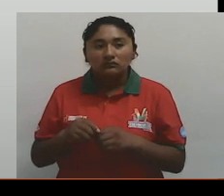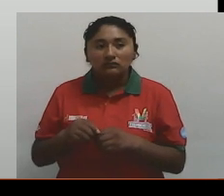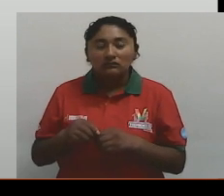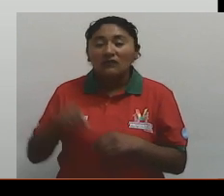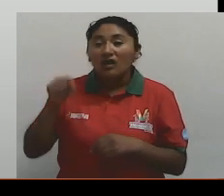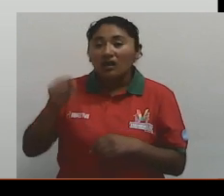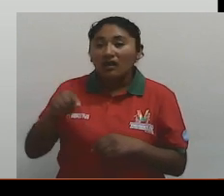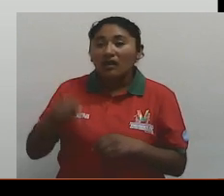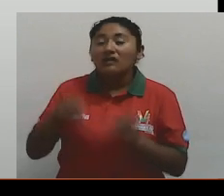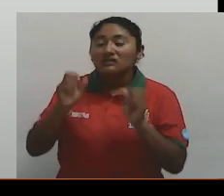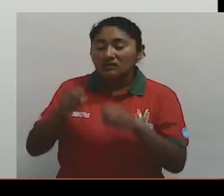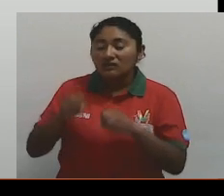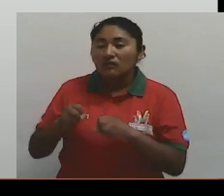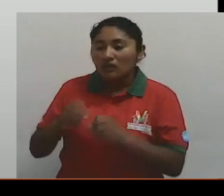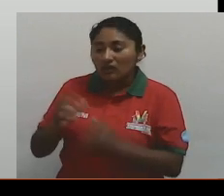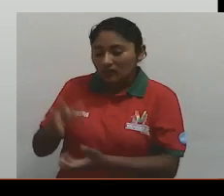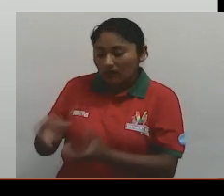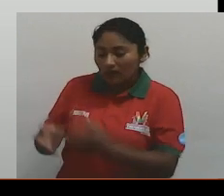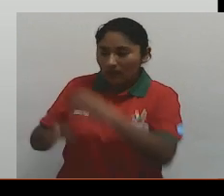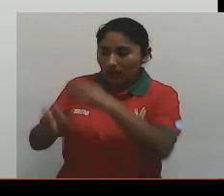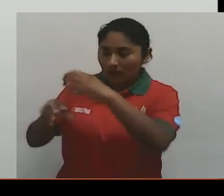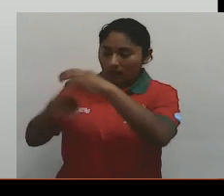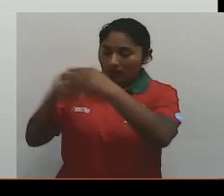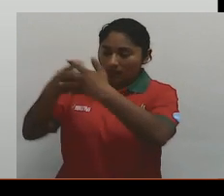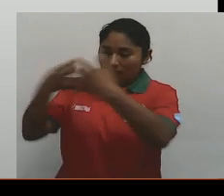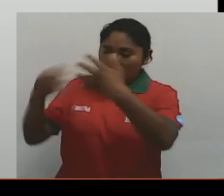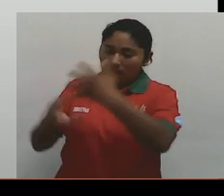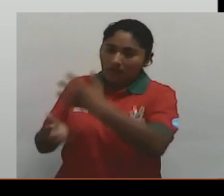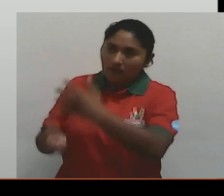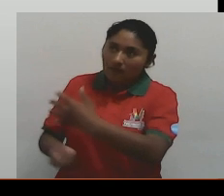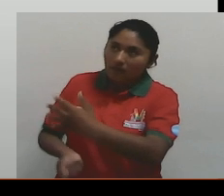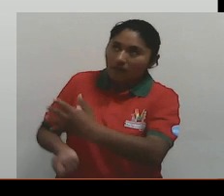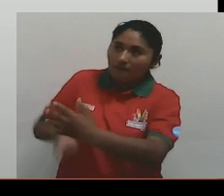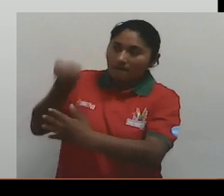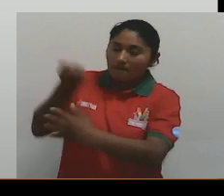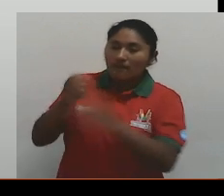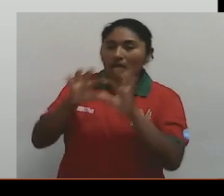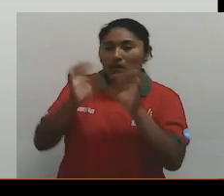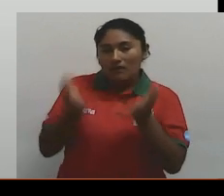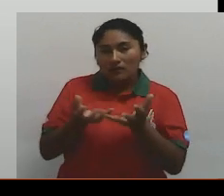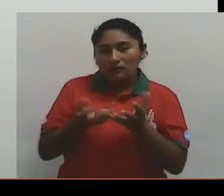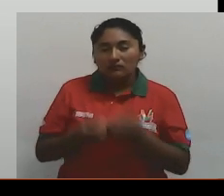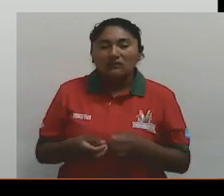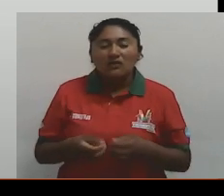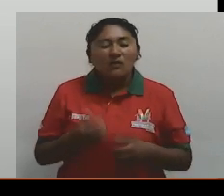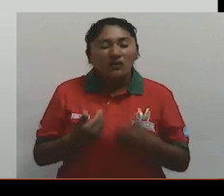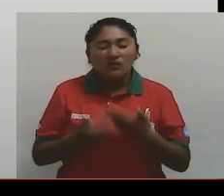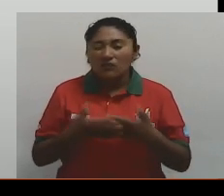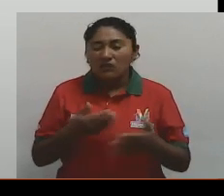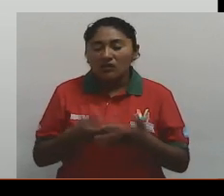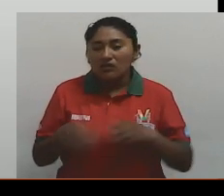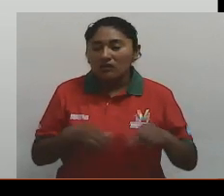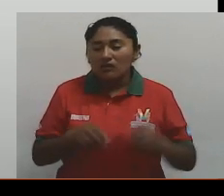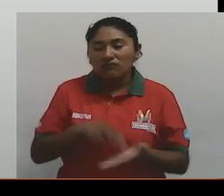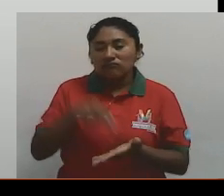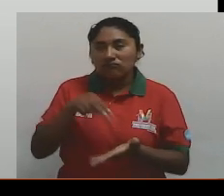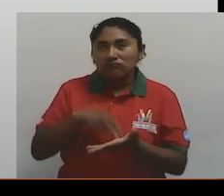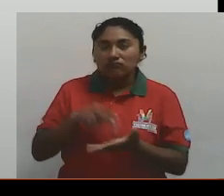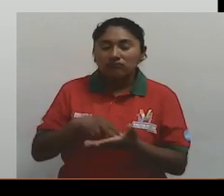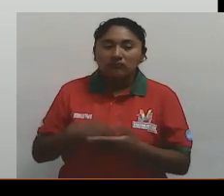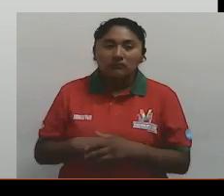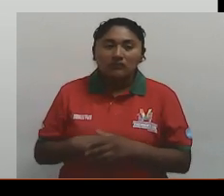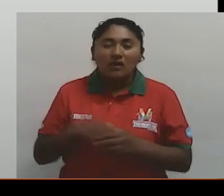es válida. Aún si lo hace saltando, es válida. Pero si lo hace saltando y el balón